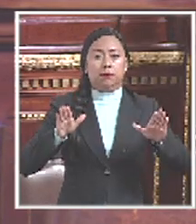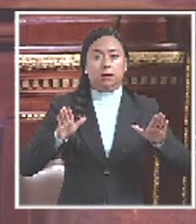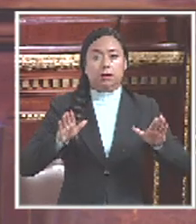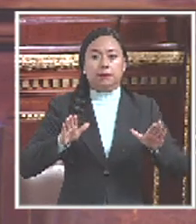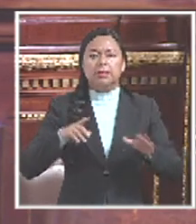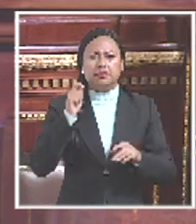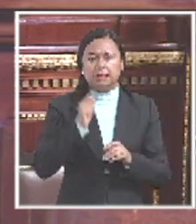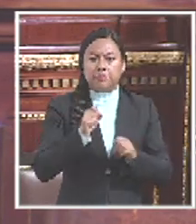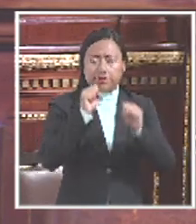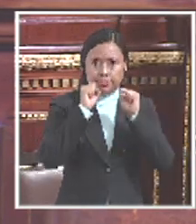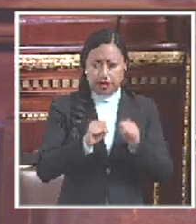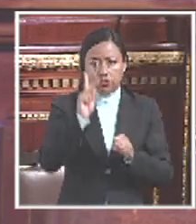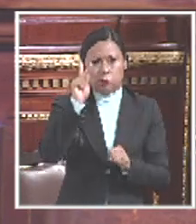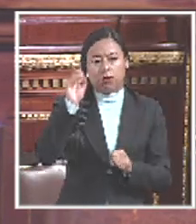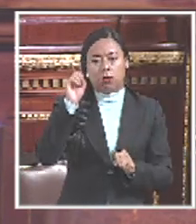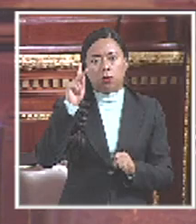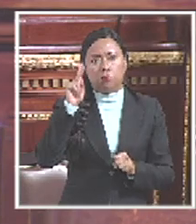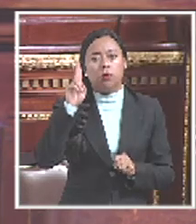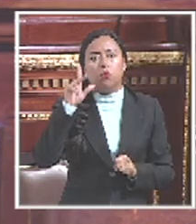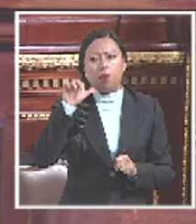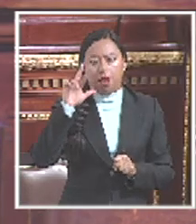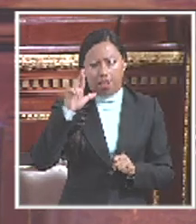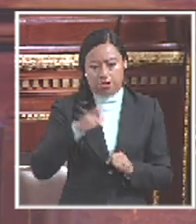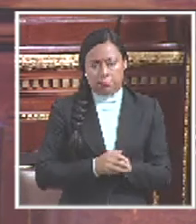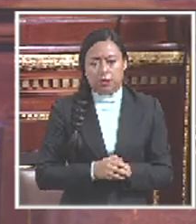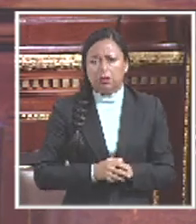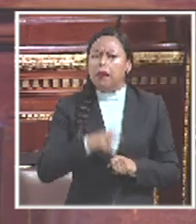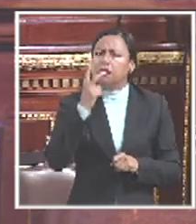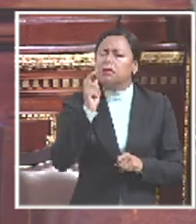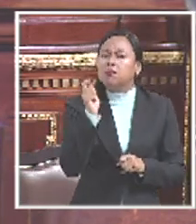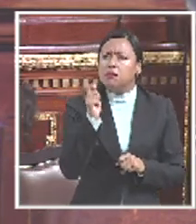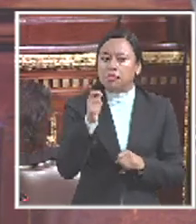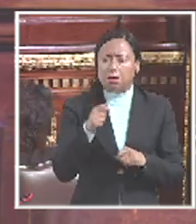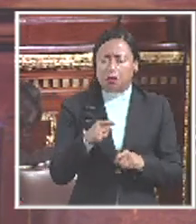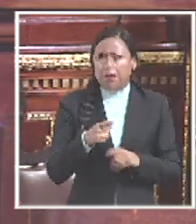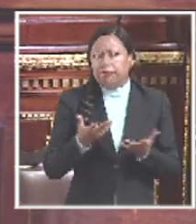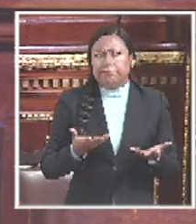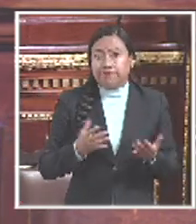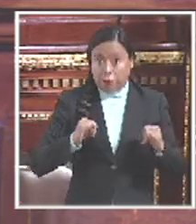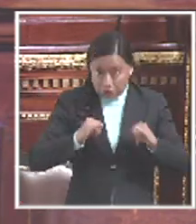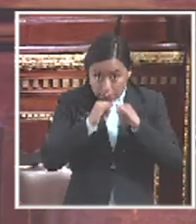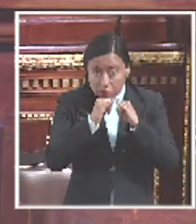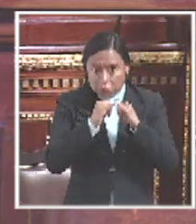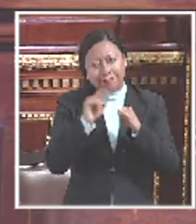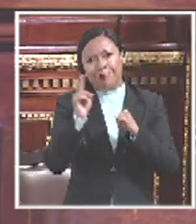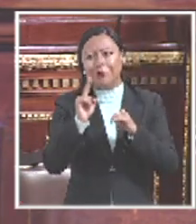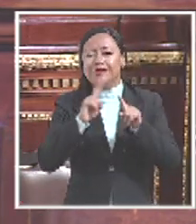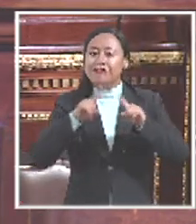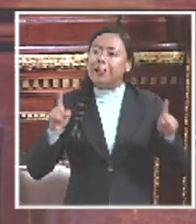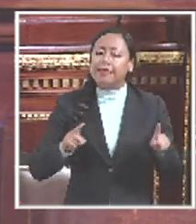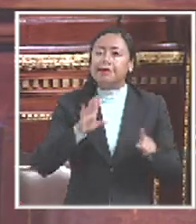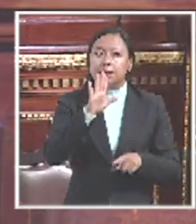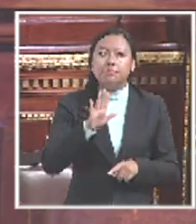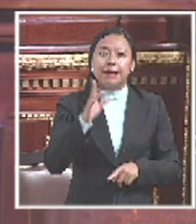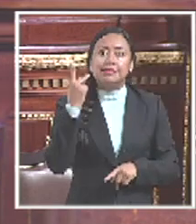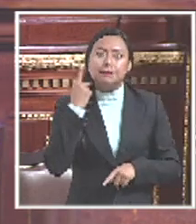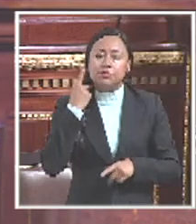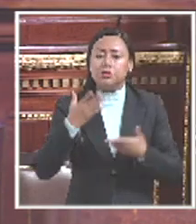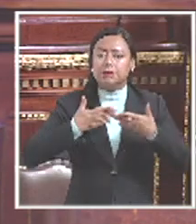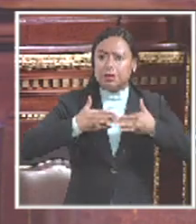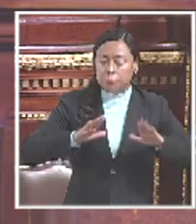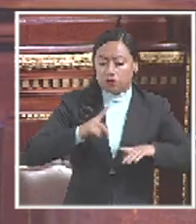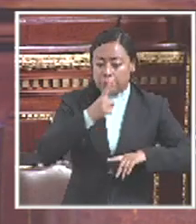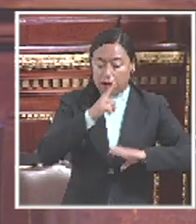seguro popular. El seguro popular no es una institución en sí, sino una política pública, a un